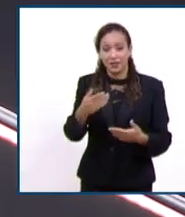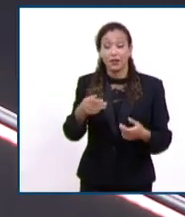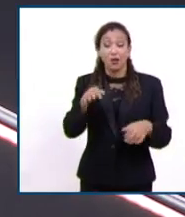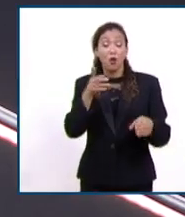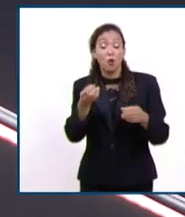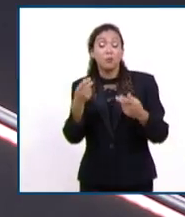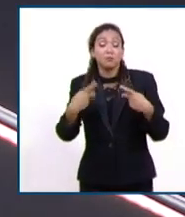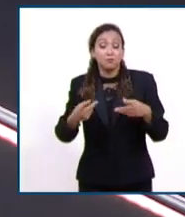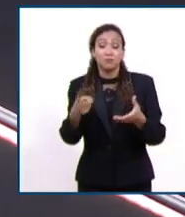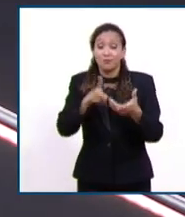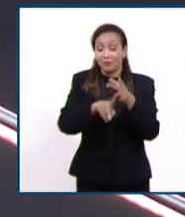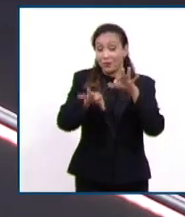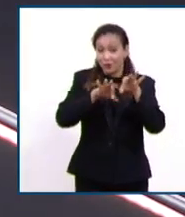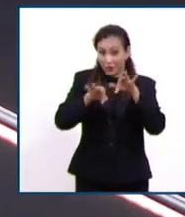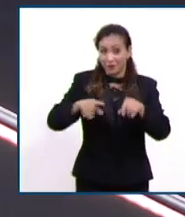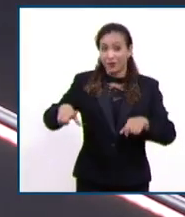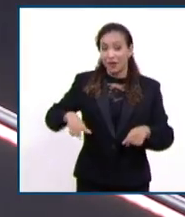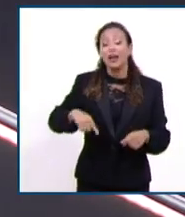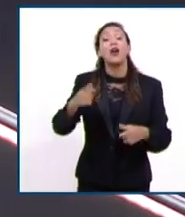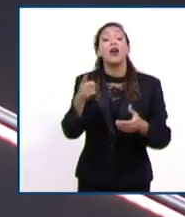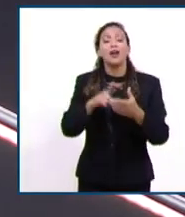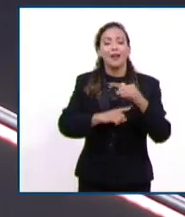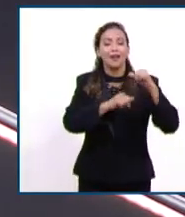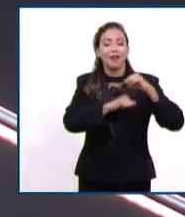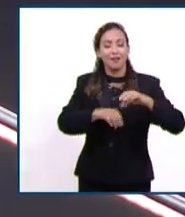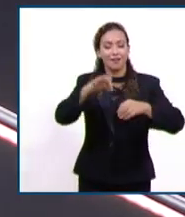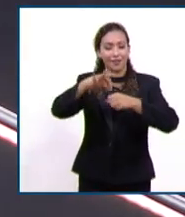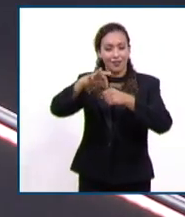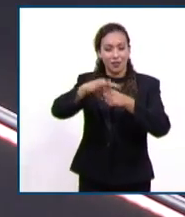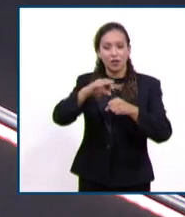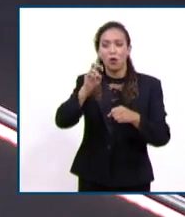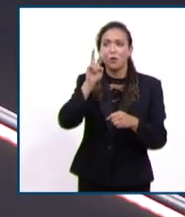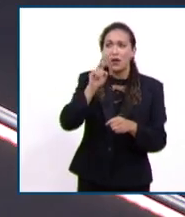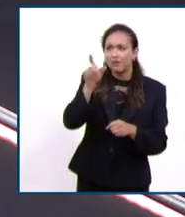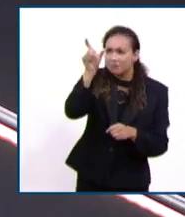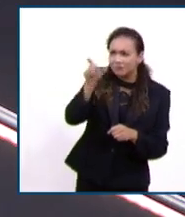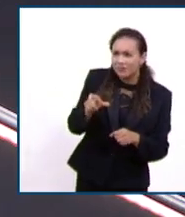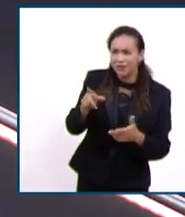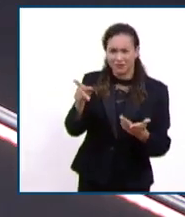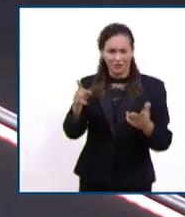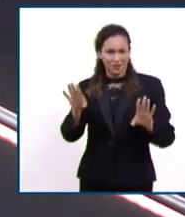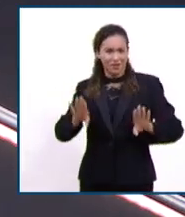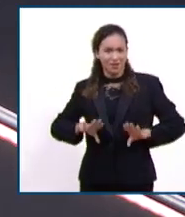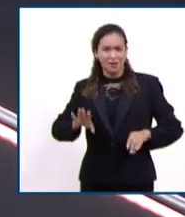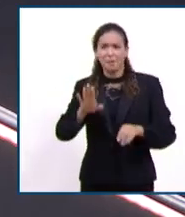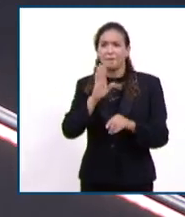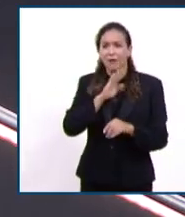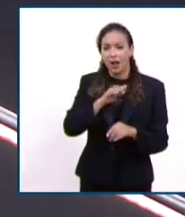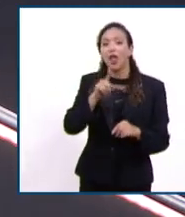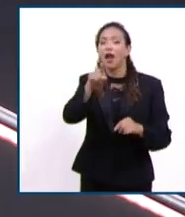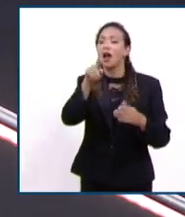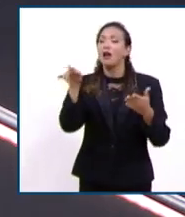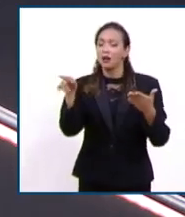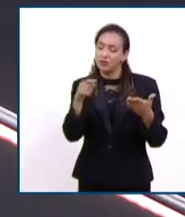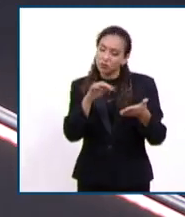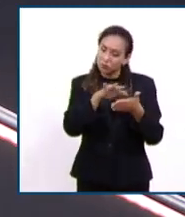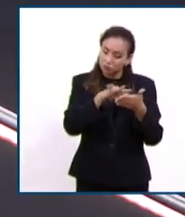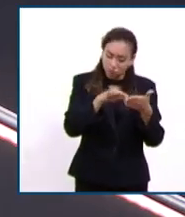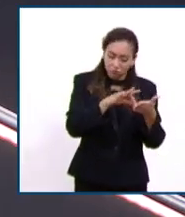servidoras públicas en las elecciones o conductas que pudieran tener algún impacto en